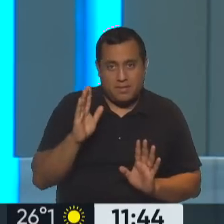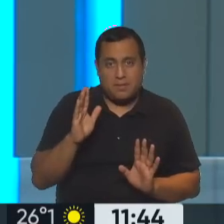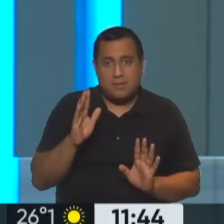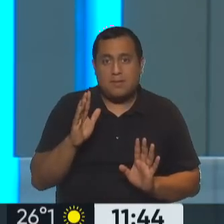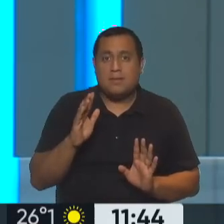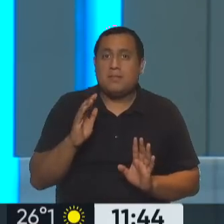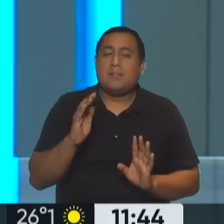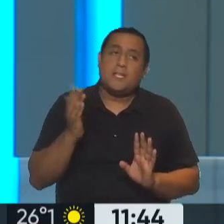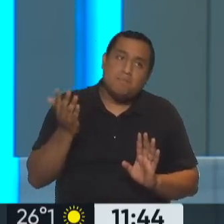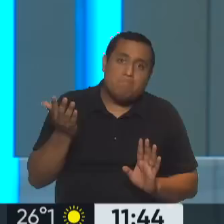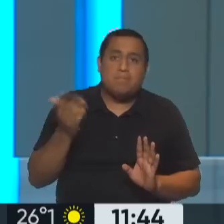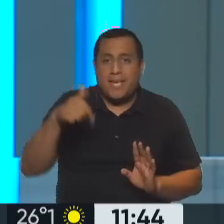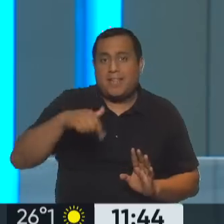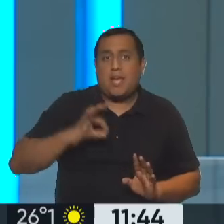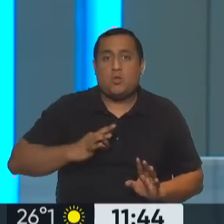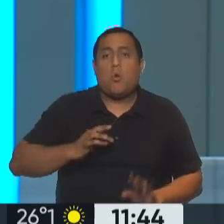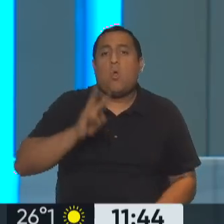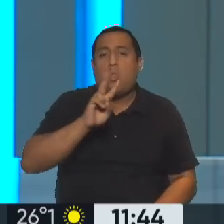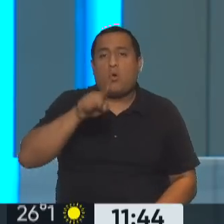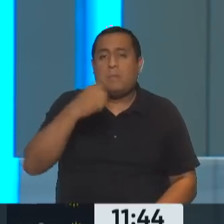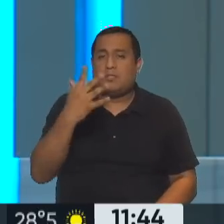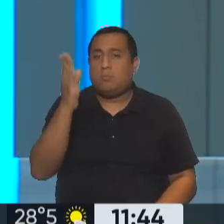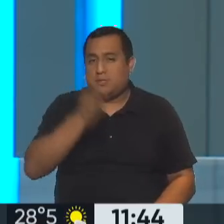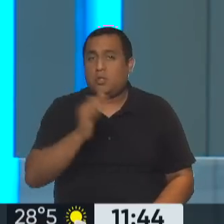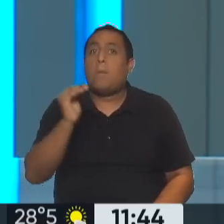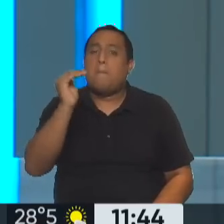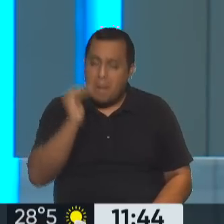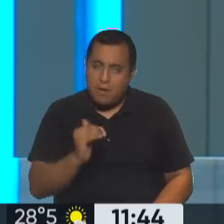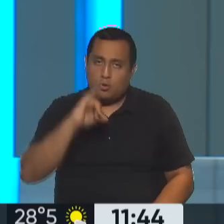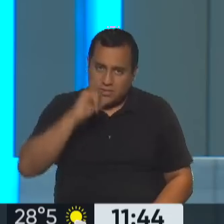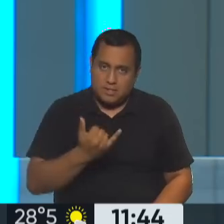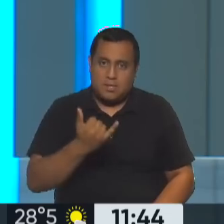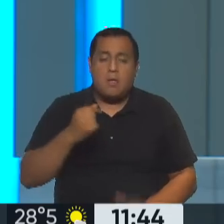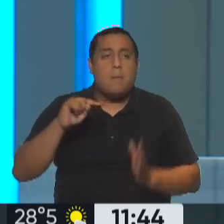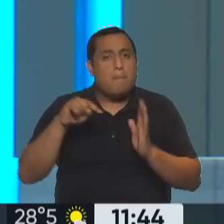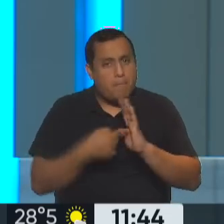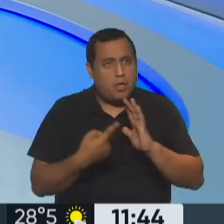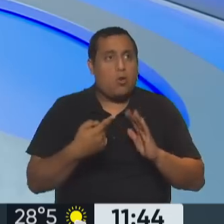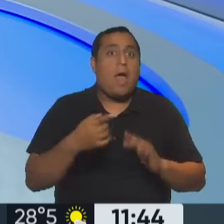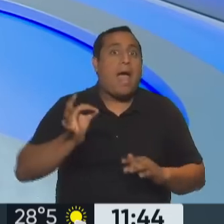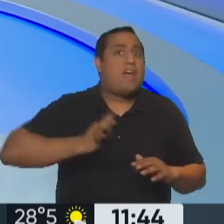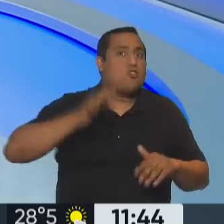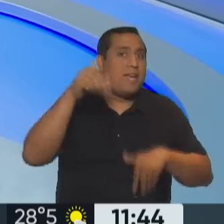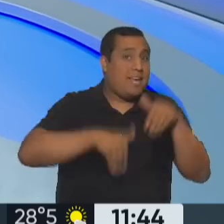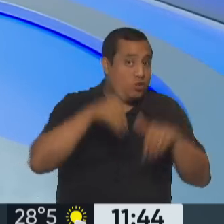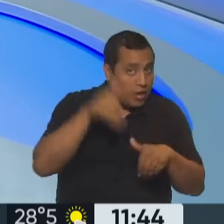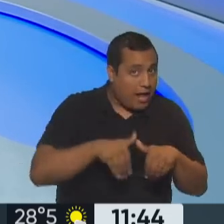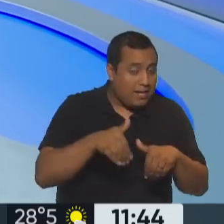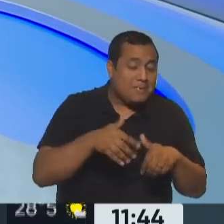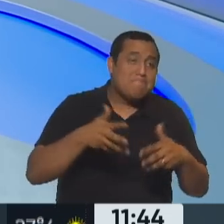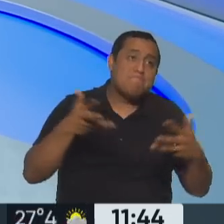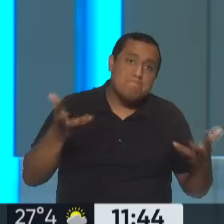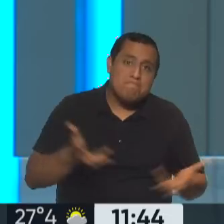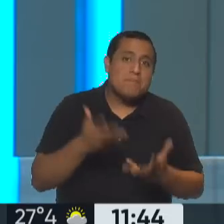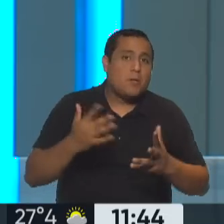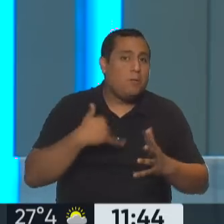Más bajo que el de este año, que es del 2,5%, pero también con un año electoral y con todos estos condicionamientos que